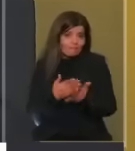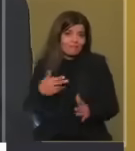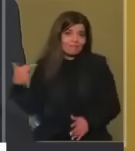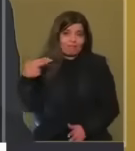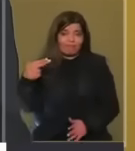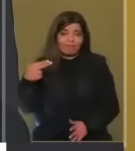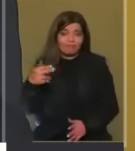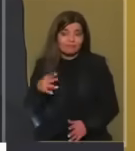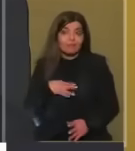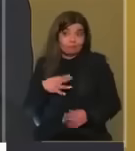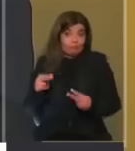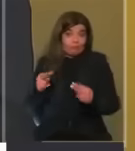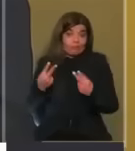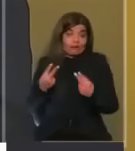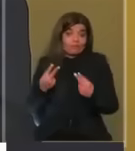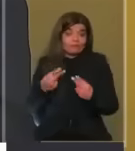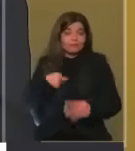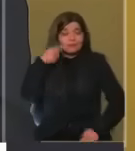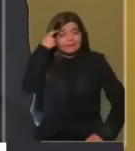Eso es lo que a mí